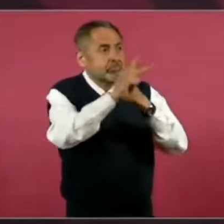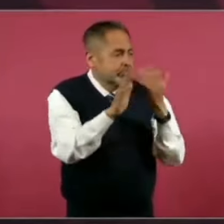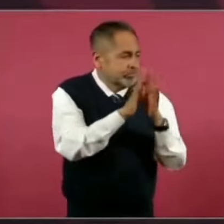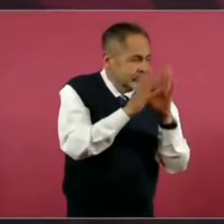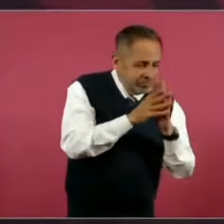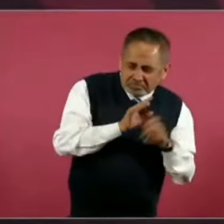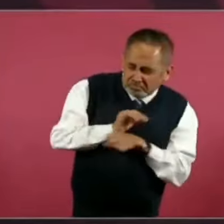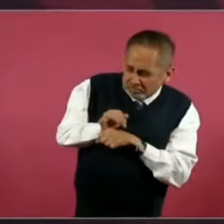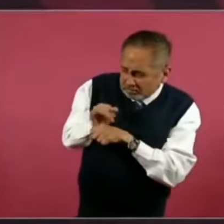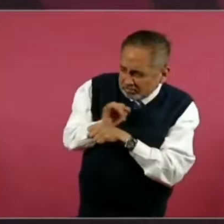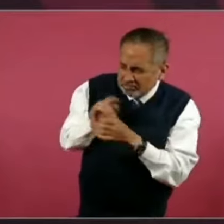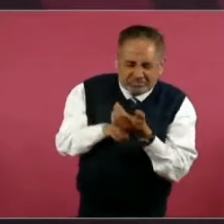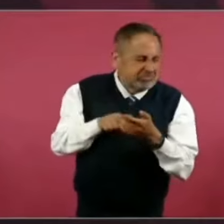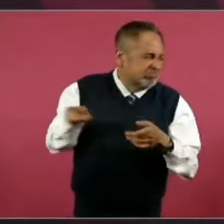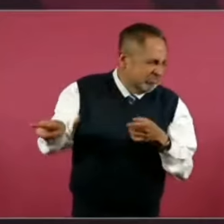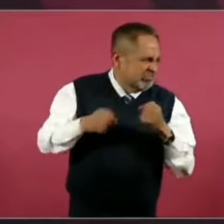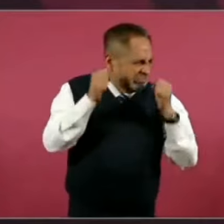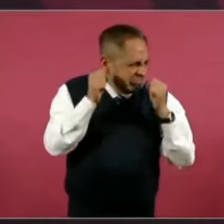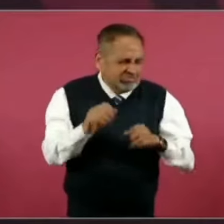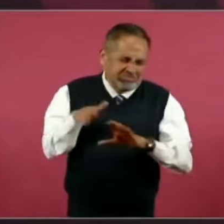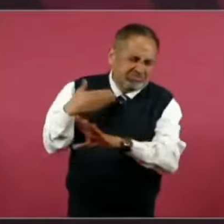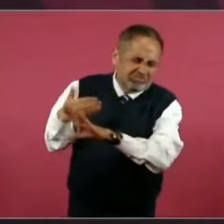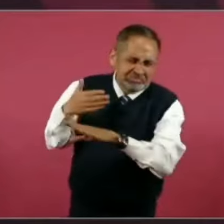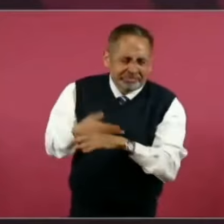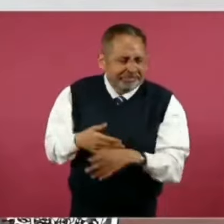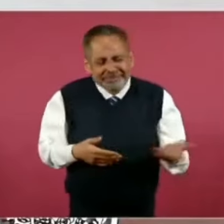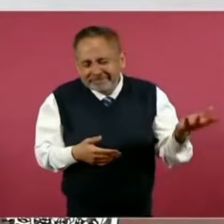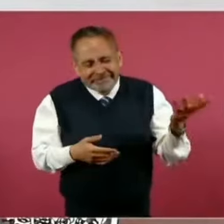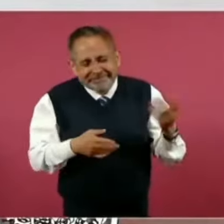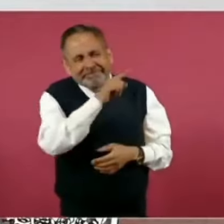esos gobiernos que son